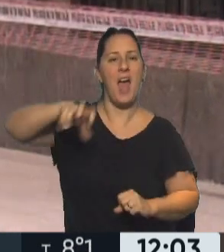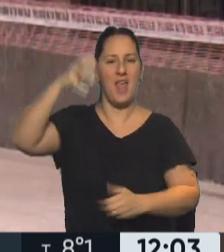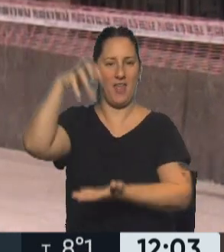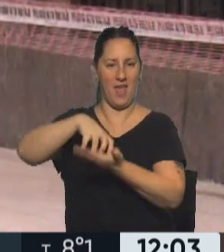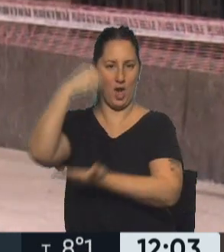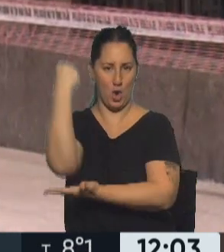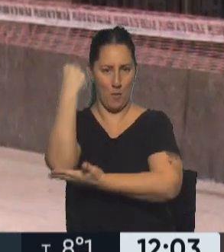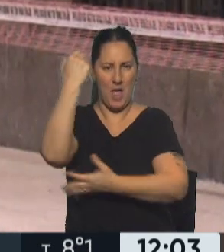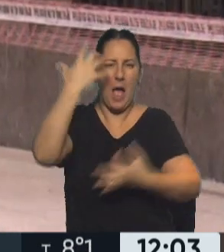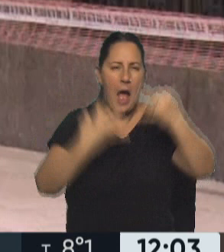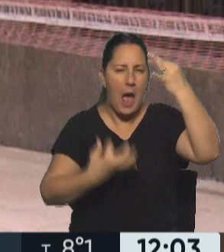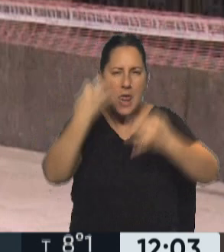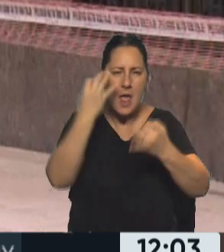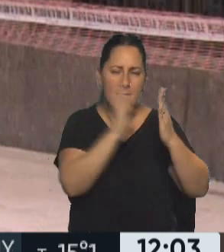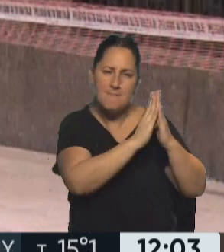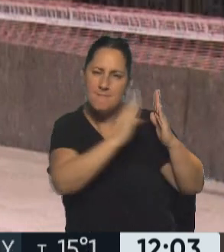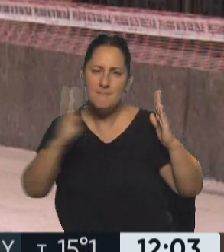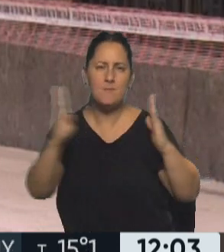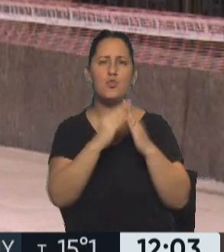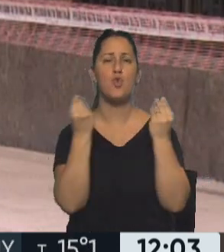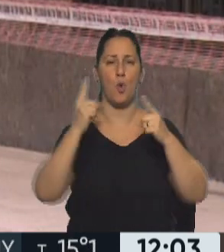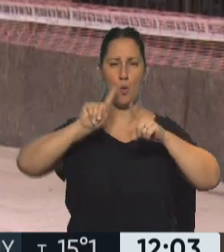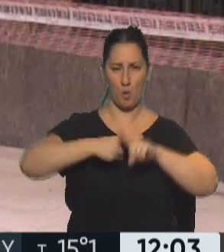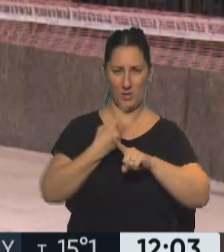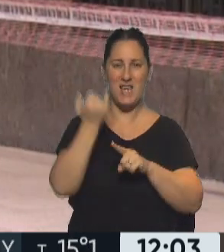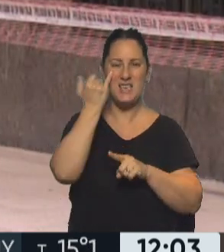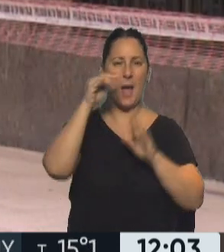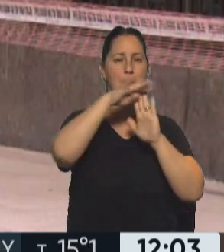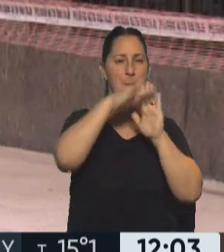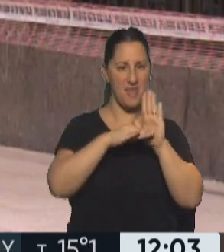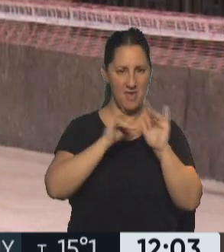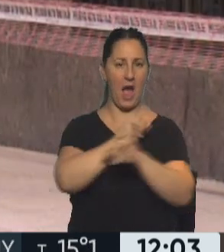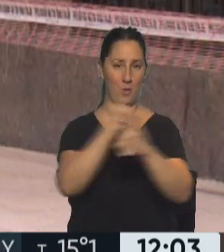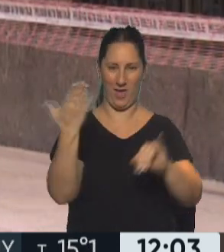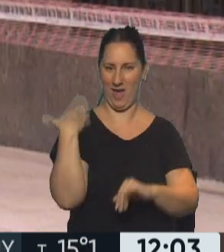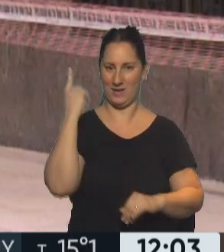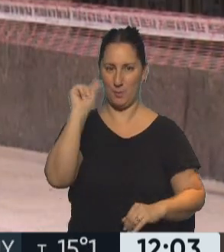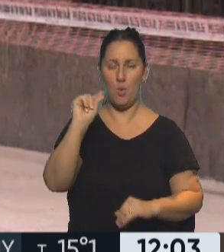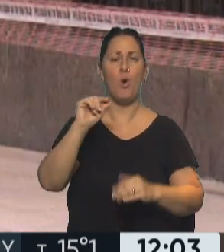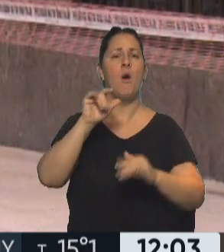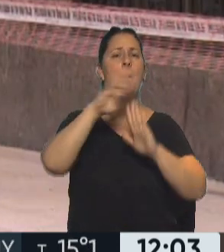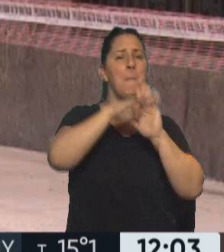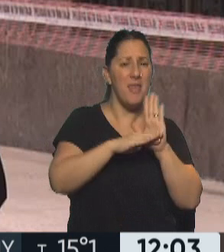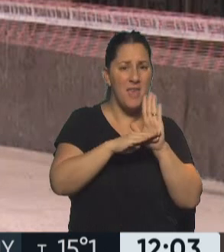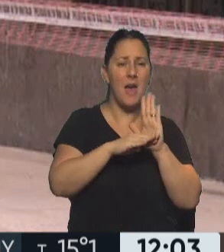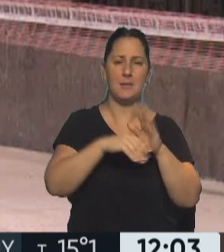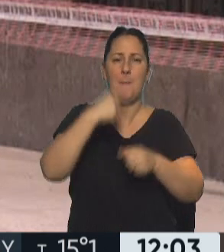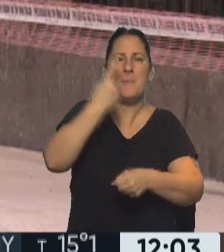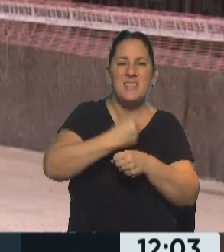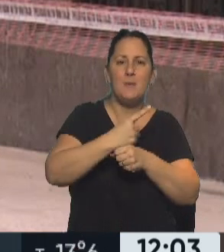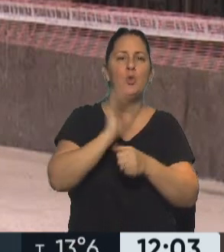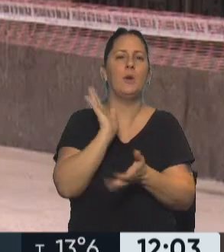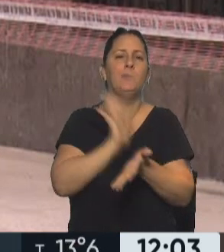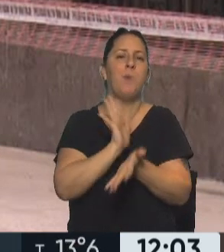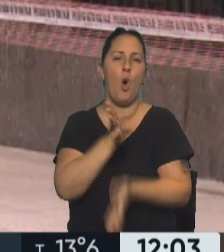para analizar los lineamientos de la política que ya tiene medidas anunciadas en las últimas horas, basadas en principios y motores, así lo calificó